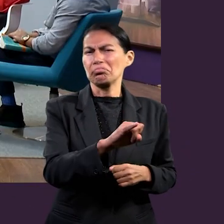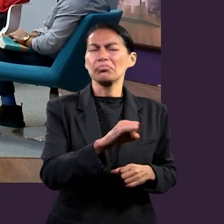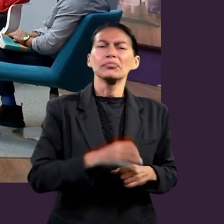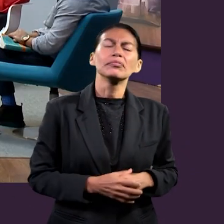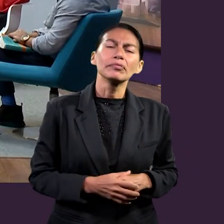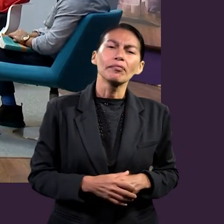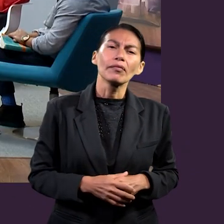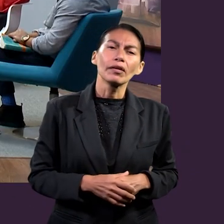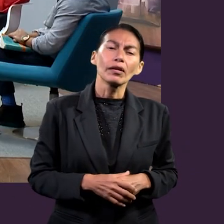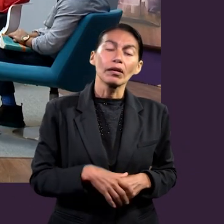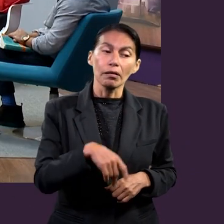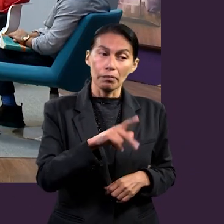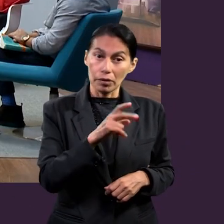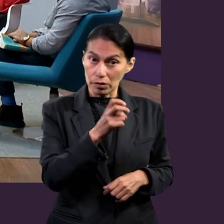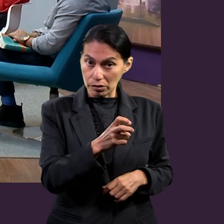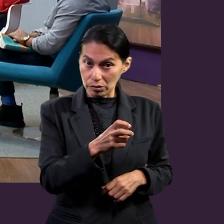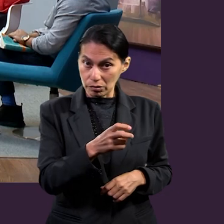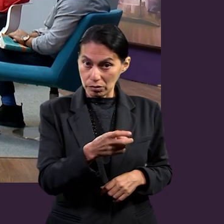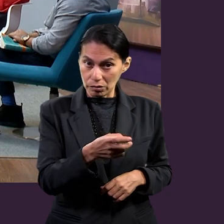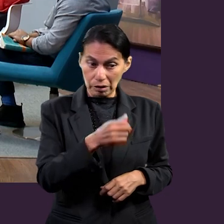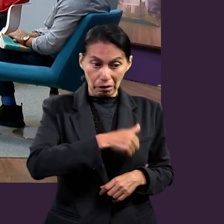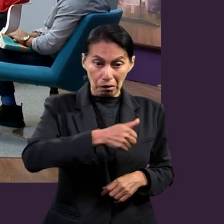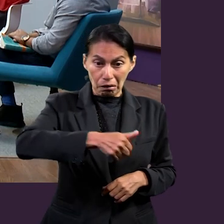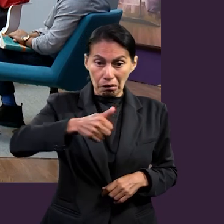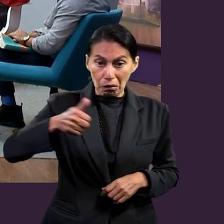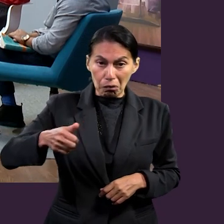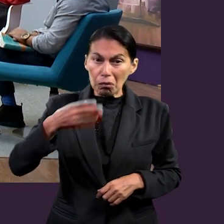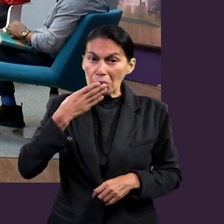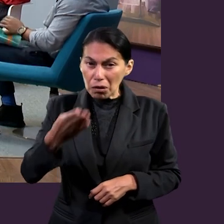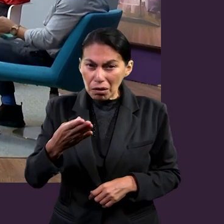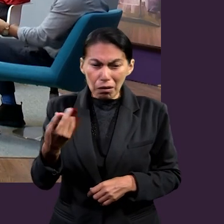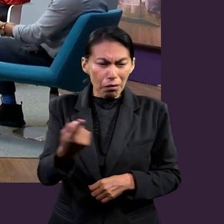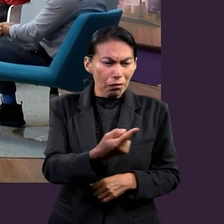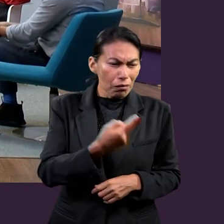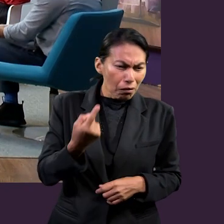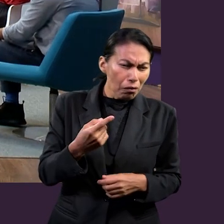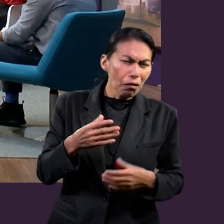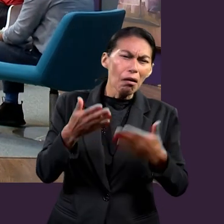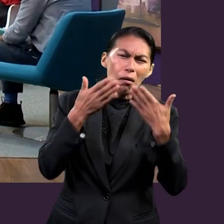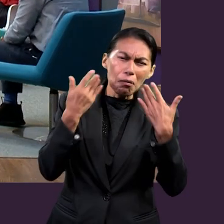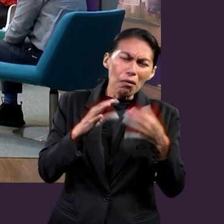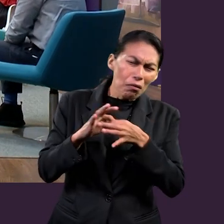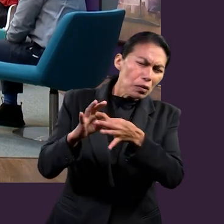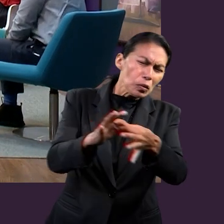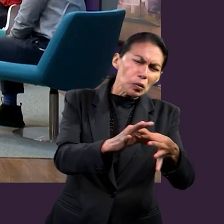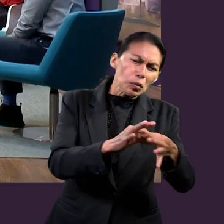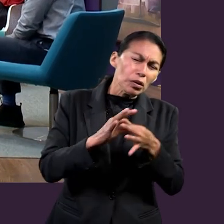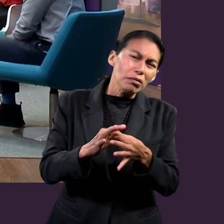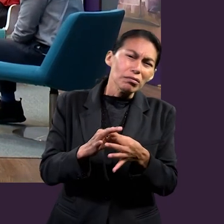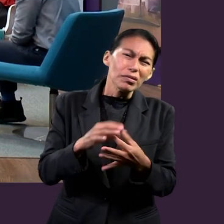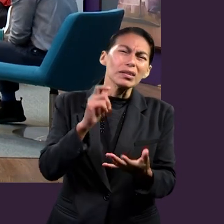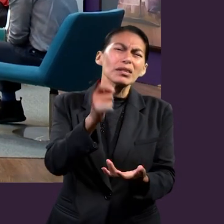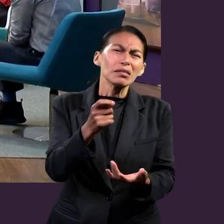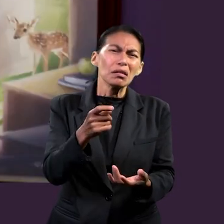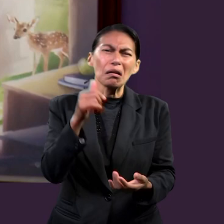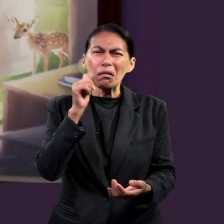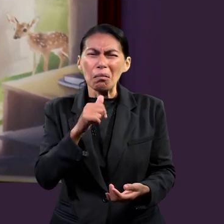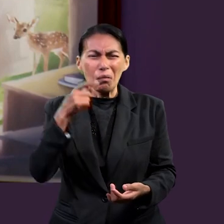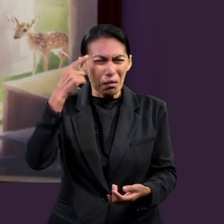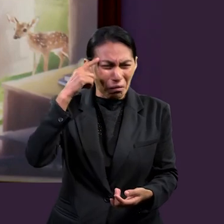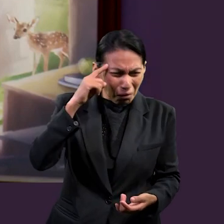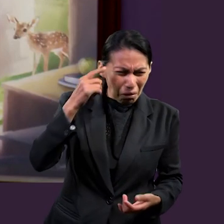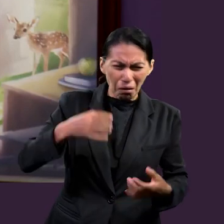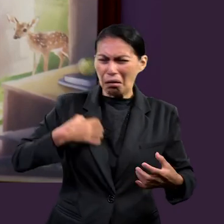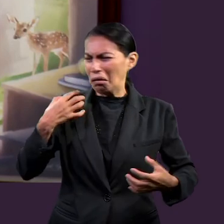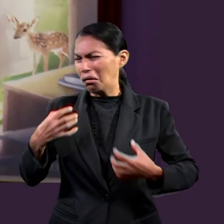al final de cuentas, estas recomendaciones son para el propio bienestar y para mejorar la calidad de vida propia de nosotros. Porque, ¿qué